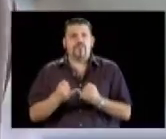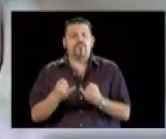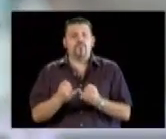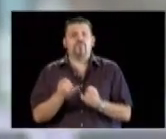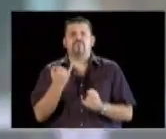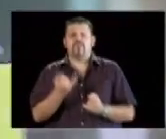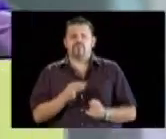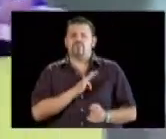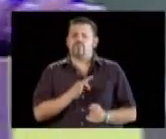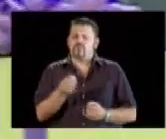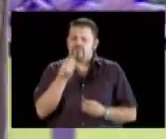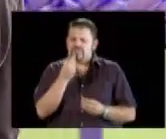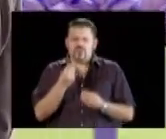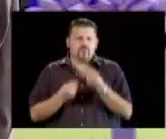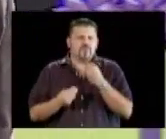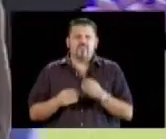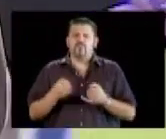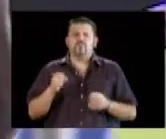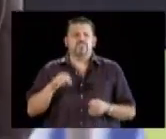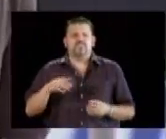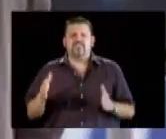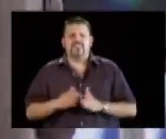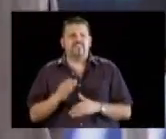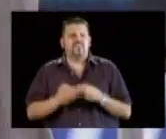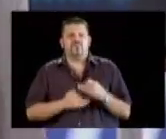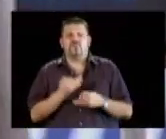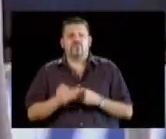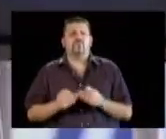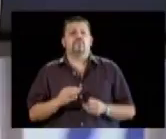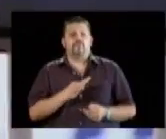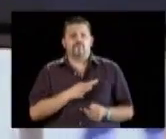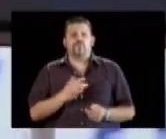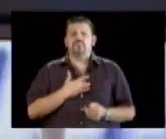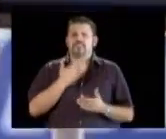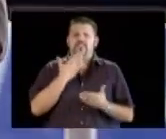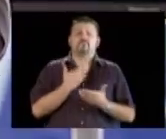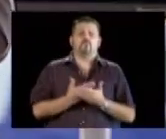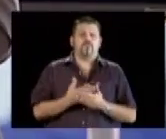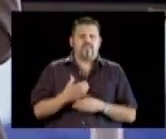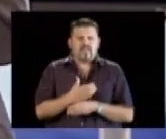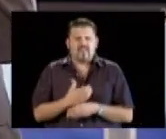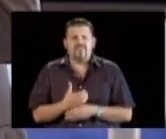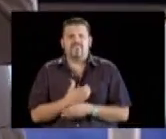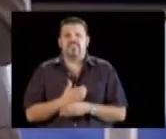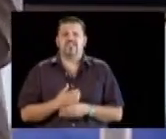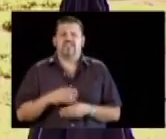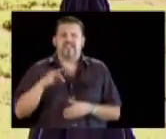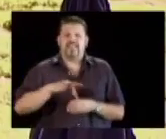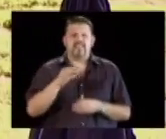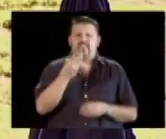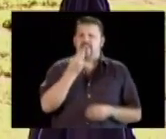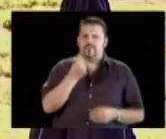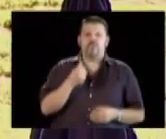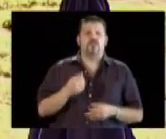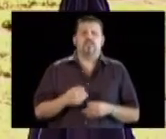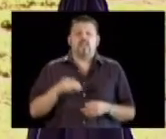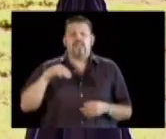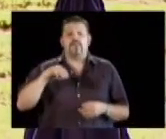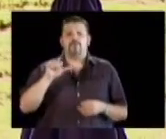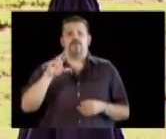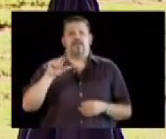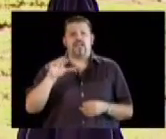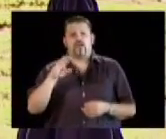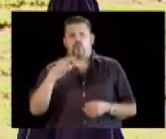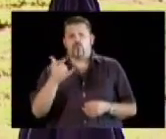seguir comiendo sin dieta ni ejercicios. Y para eso está toda la línea de productos termogénicos: el café, el té de limón, el té de maracuyá,